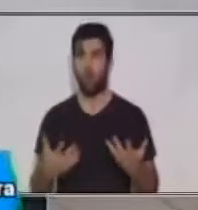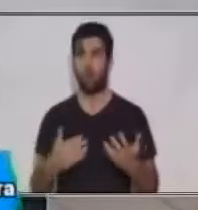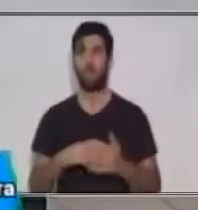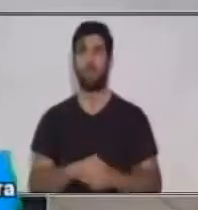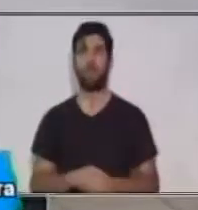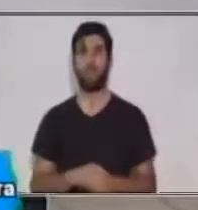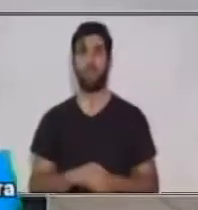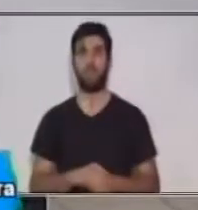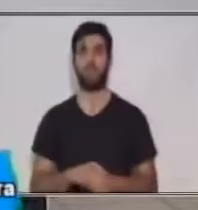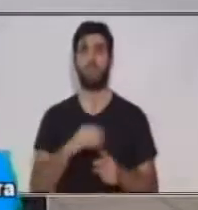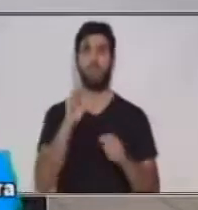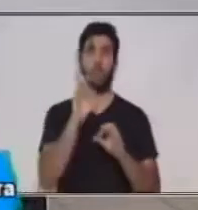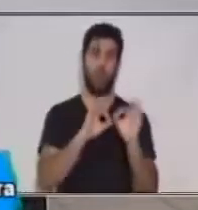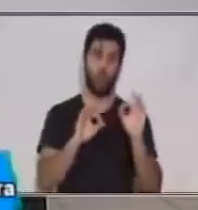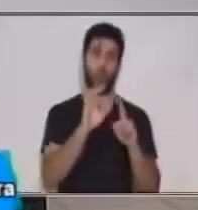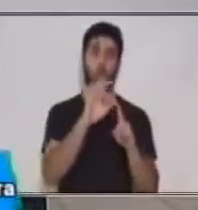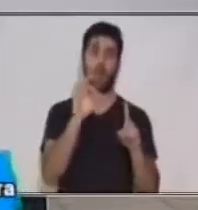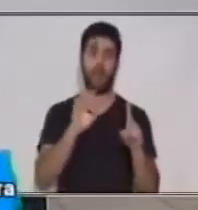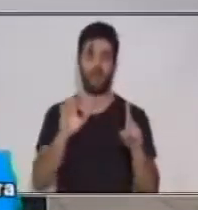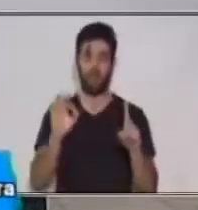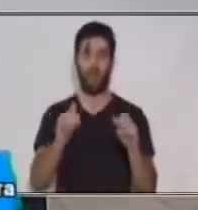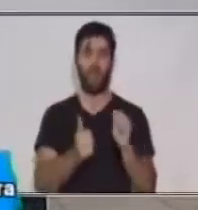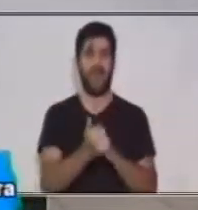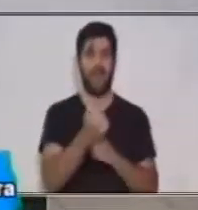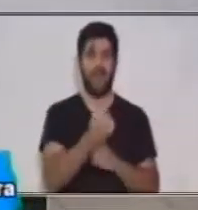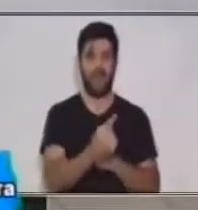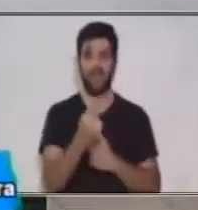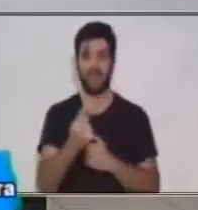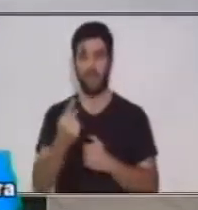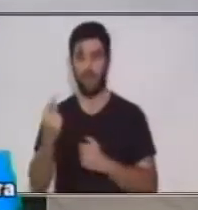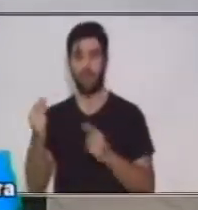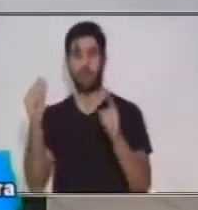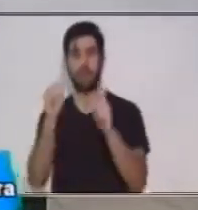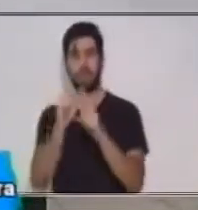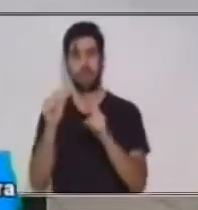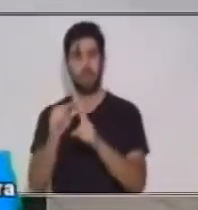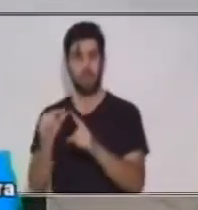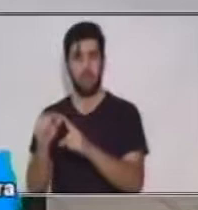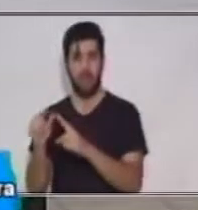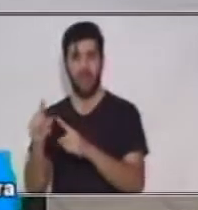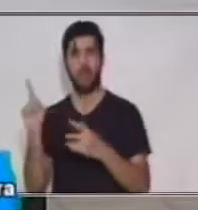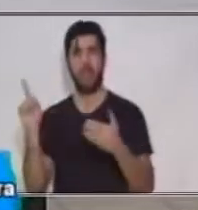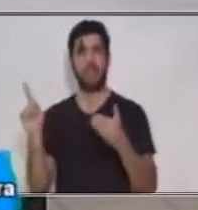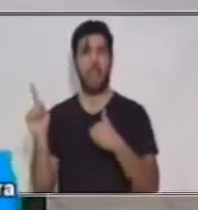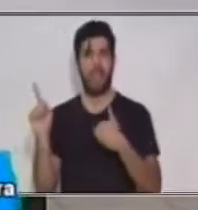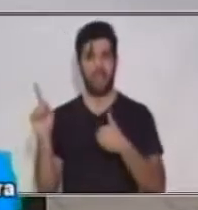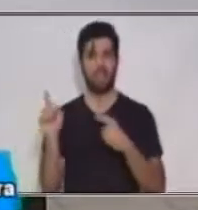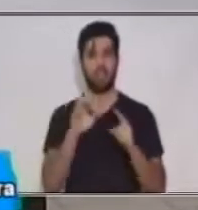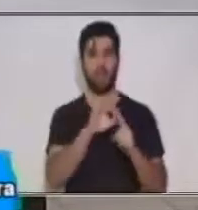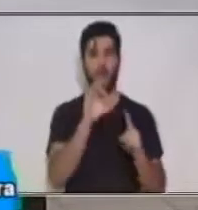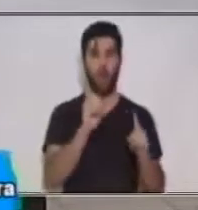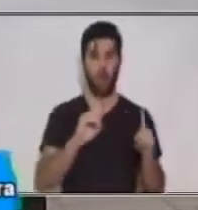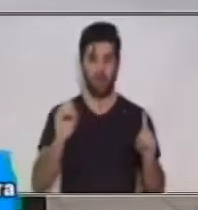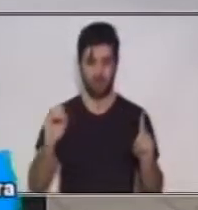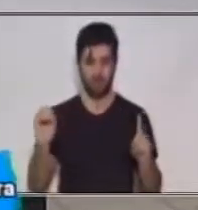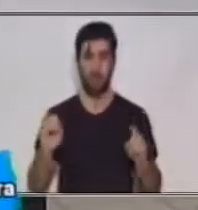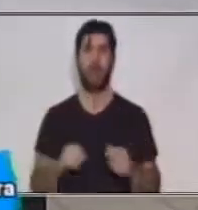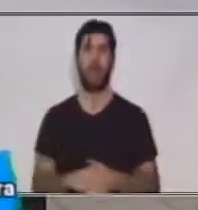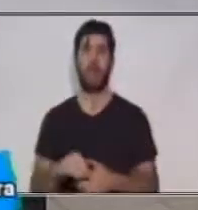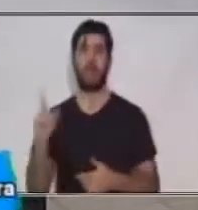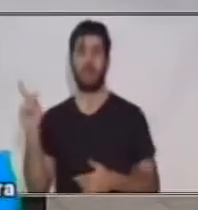palabra, una oración, ¿ya? Cada una de las palabras que están escritas en una oración tienen